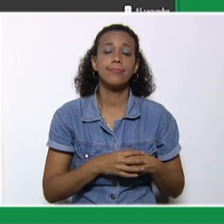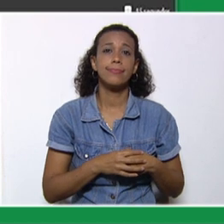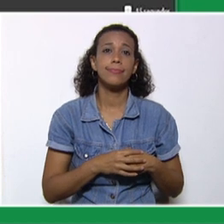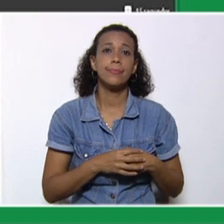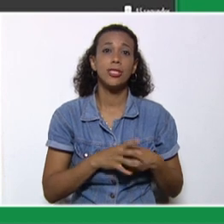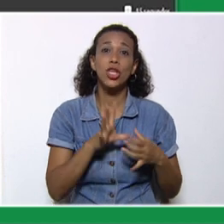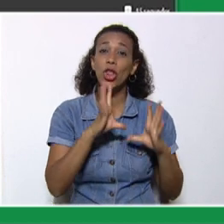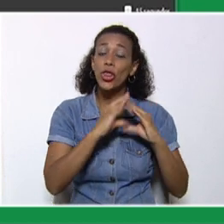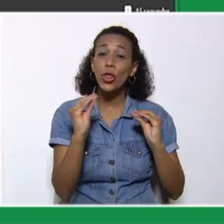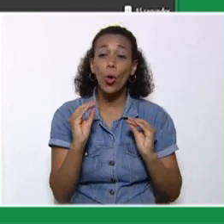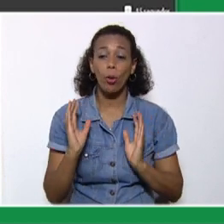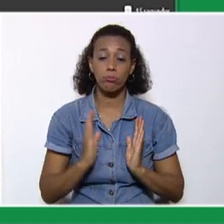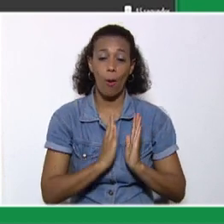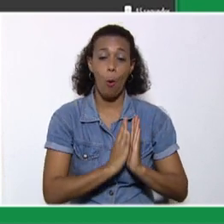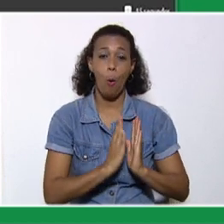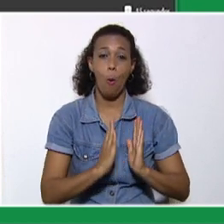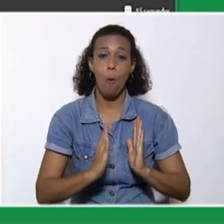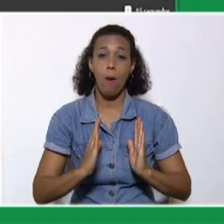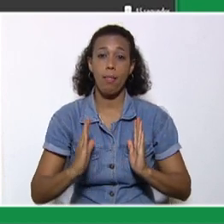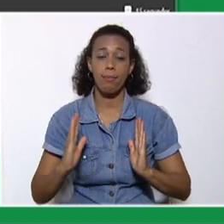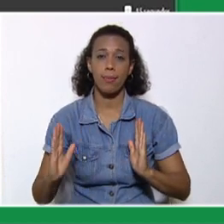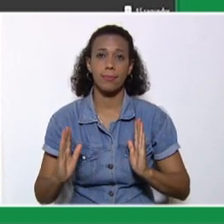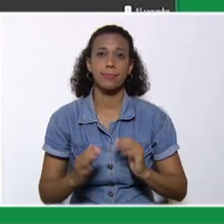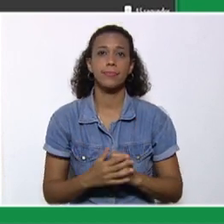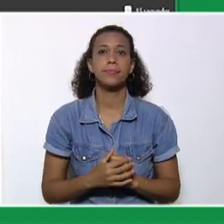en todas las uniones de los recursos.